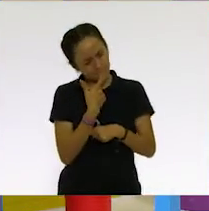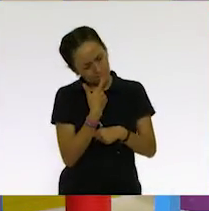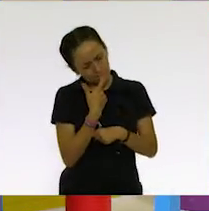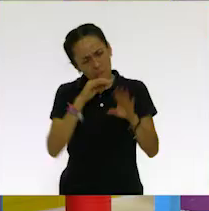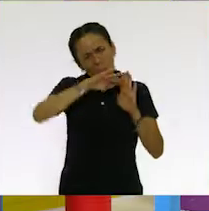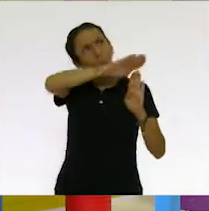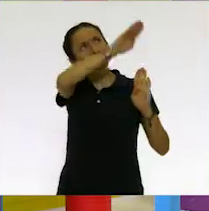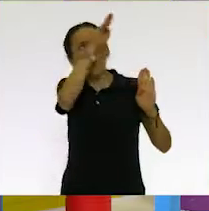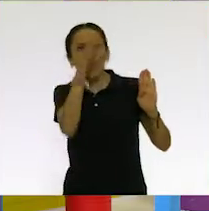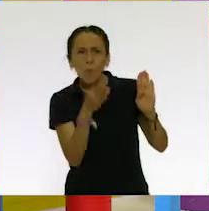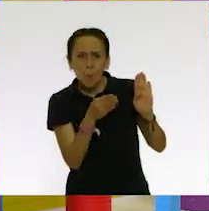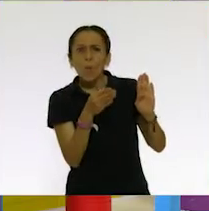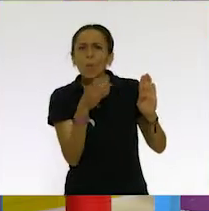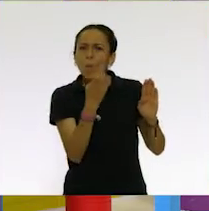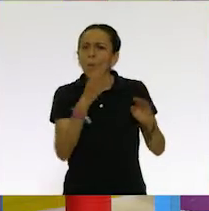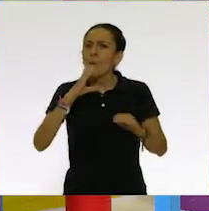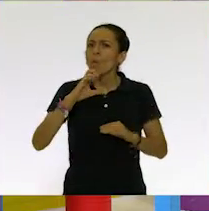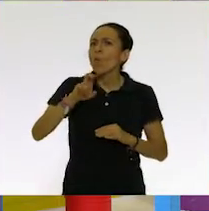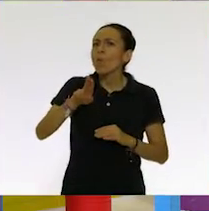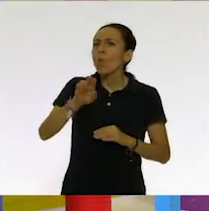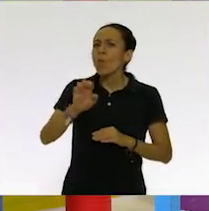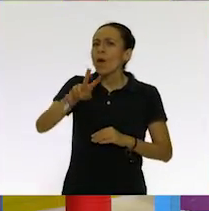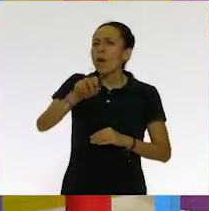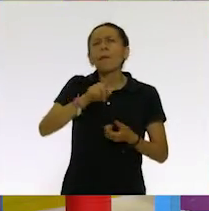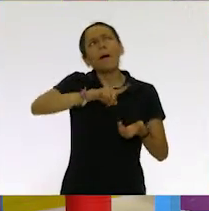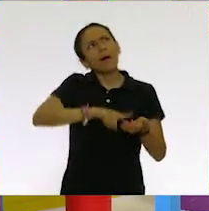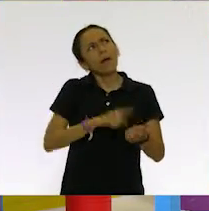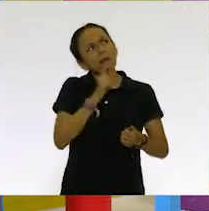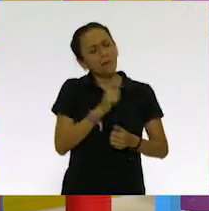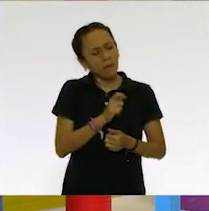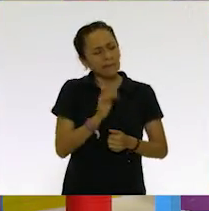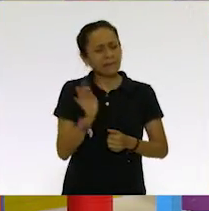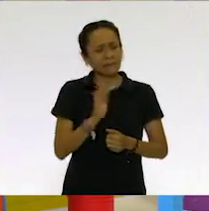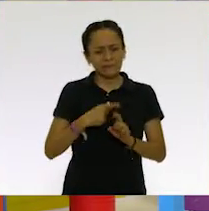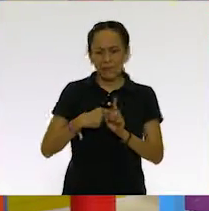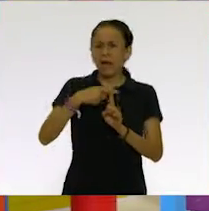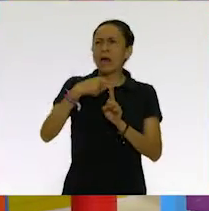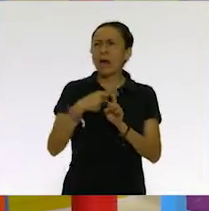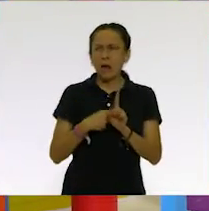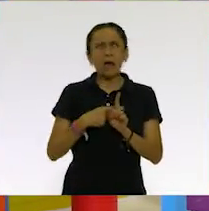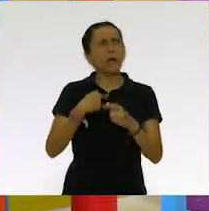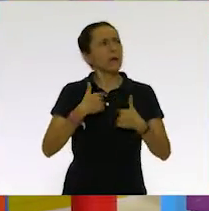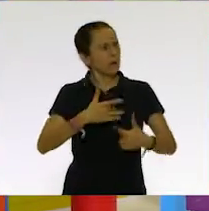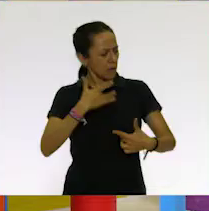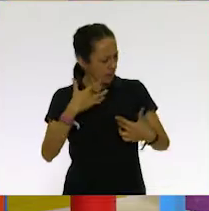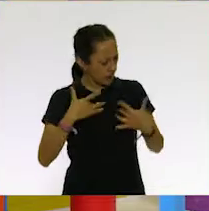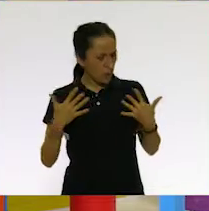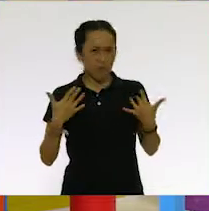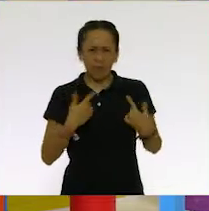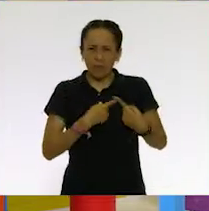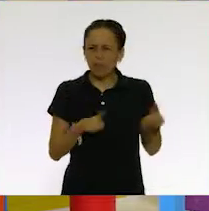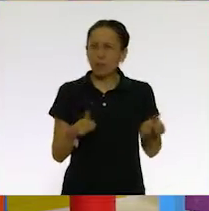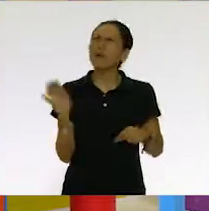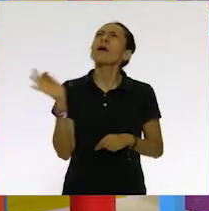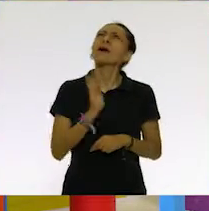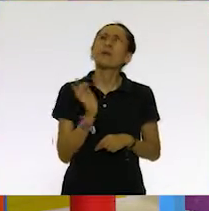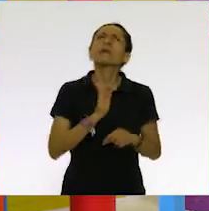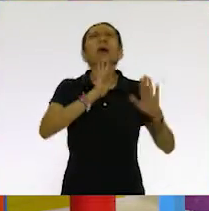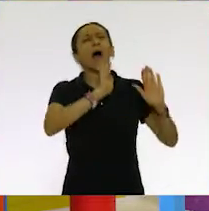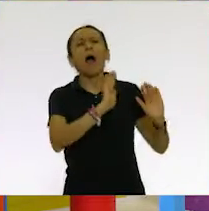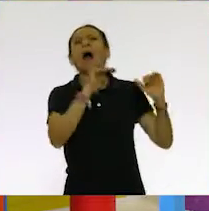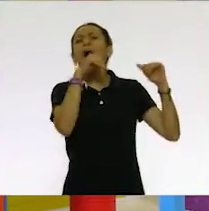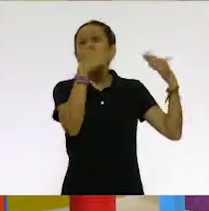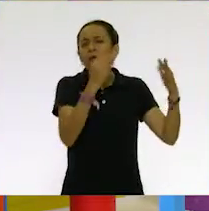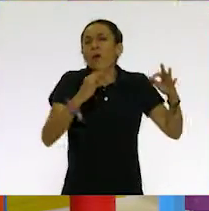seguramente las condiciones climáticas también cambian. Es decir, si afuera está haciendo mucho frío o cae una